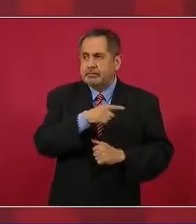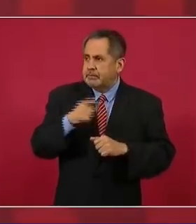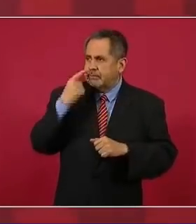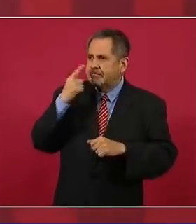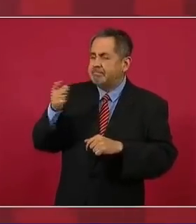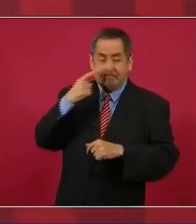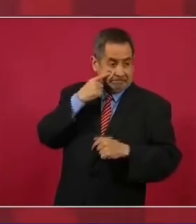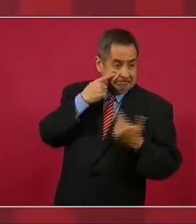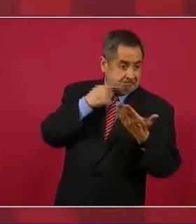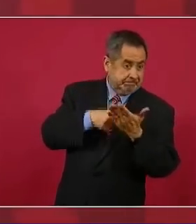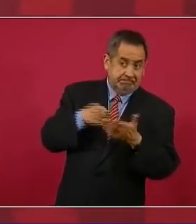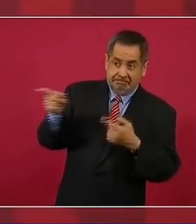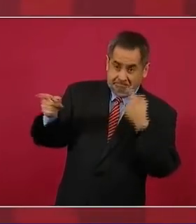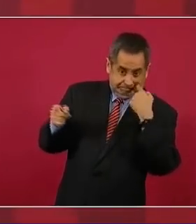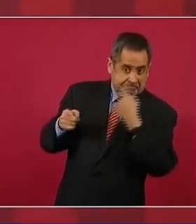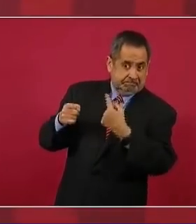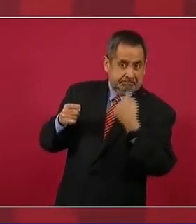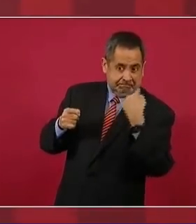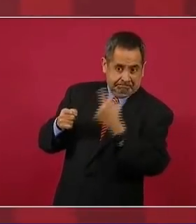desacreditarnos,